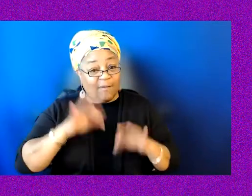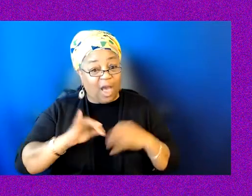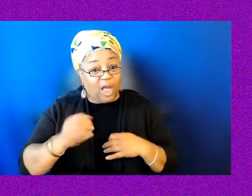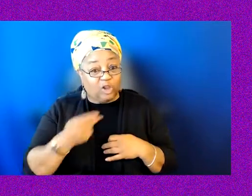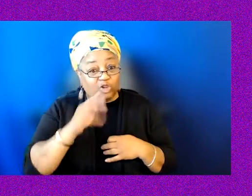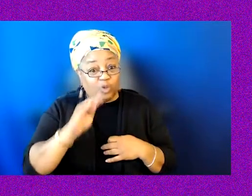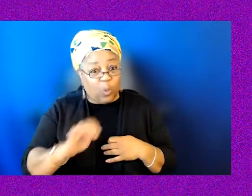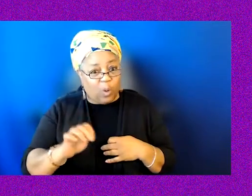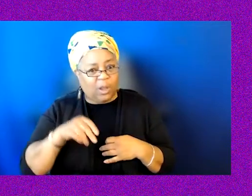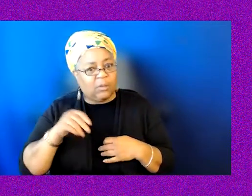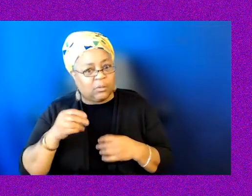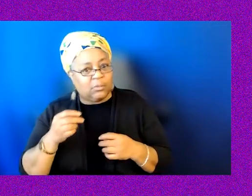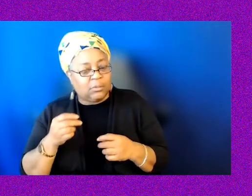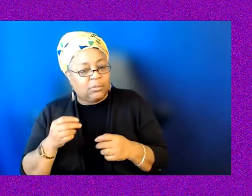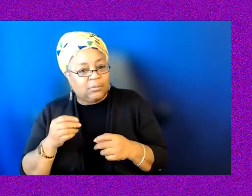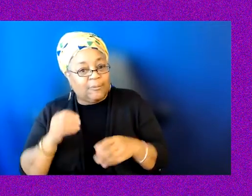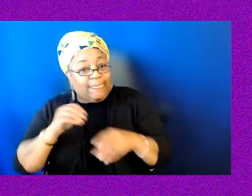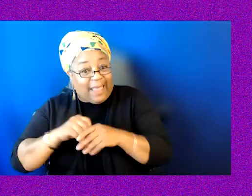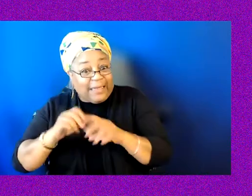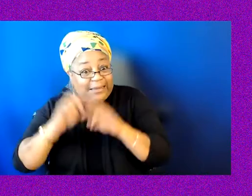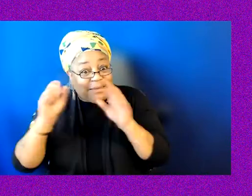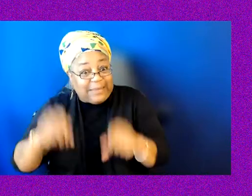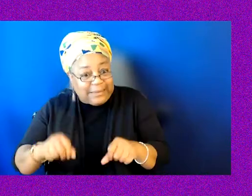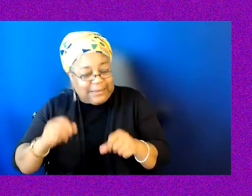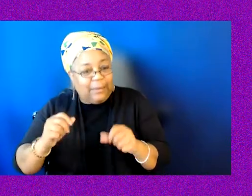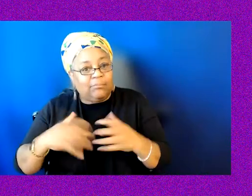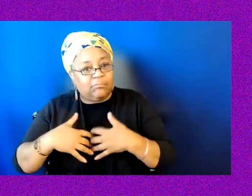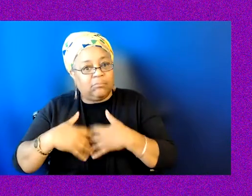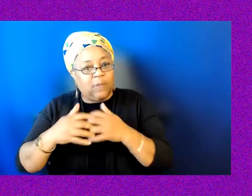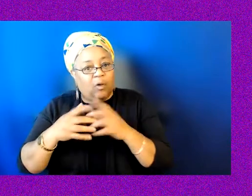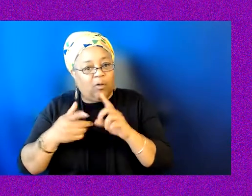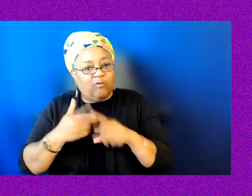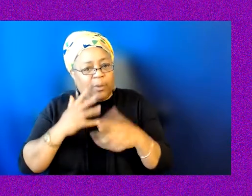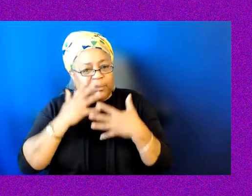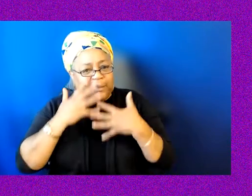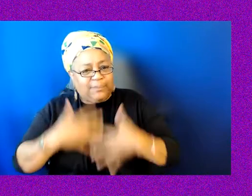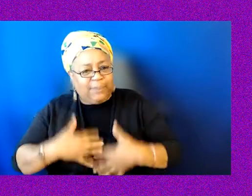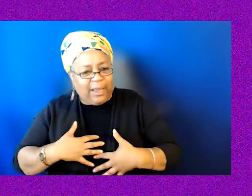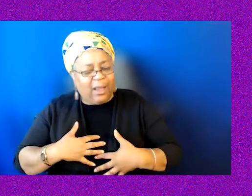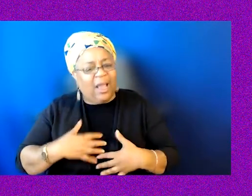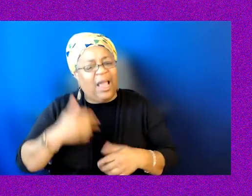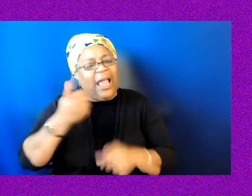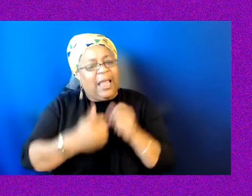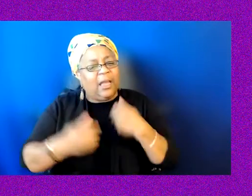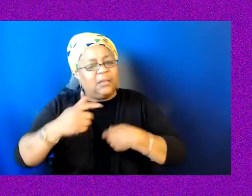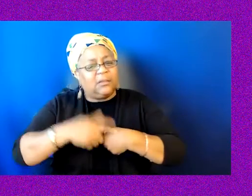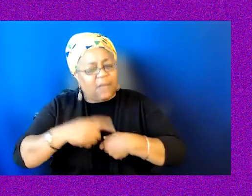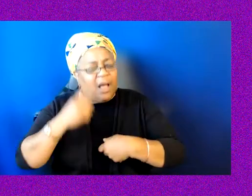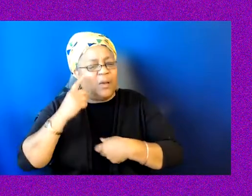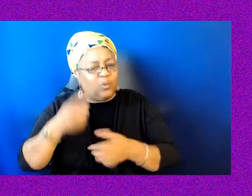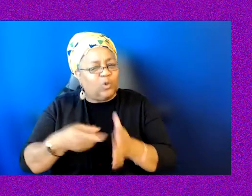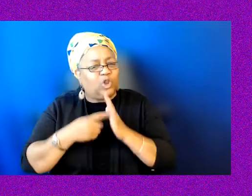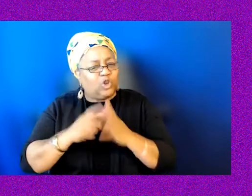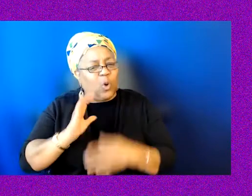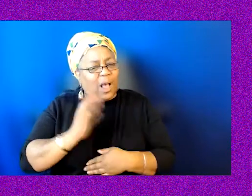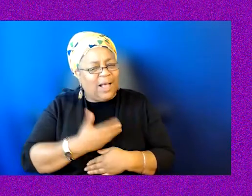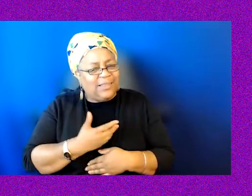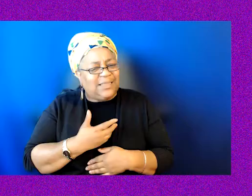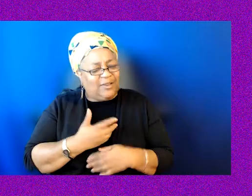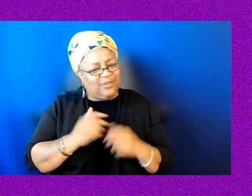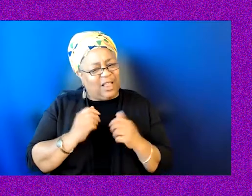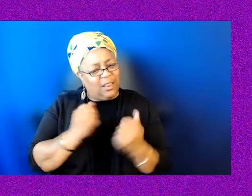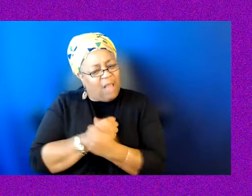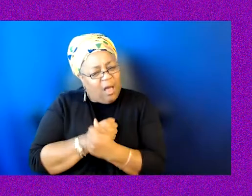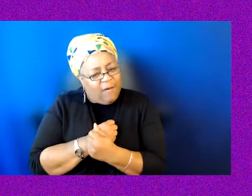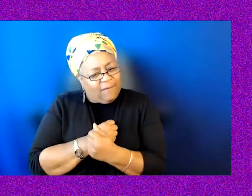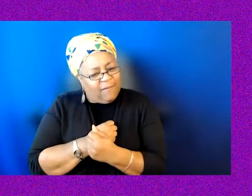una dicha genua dentro de un sistema construido para causar duelo. En cada vez que encontramos amor